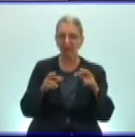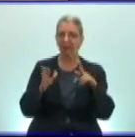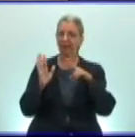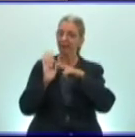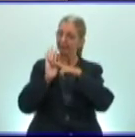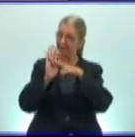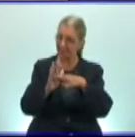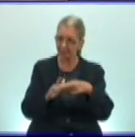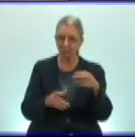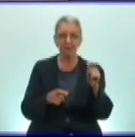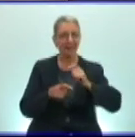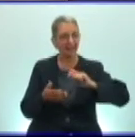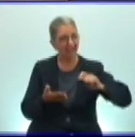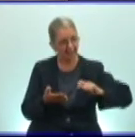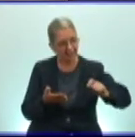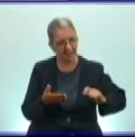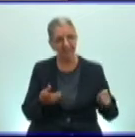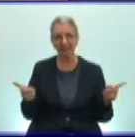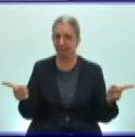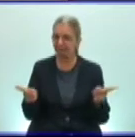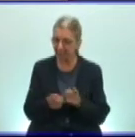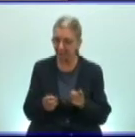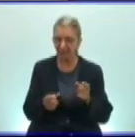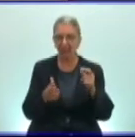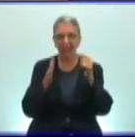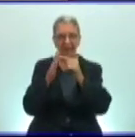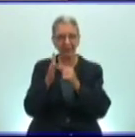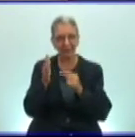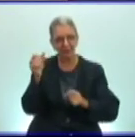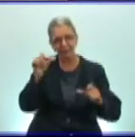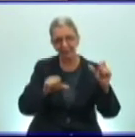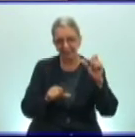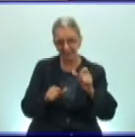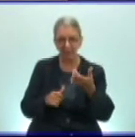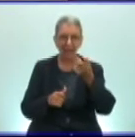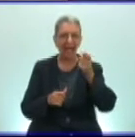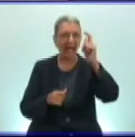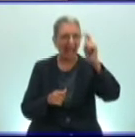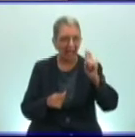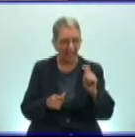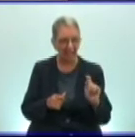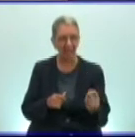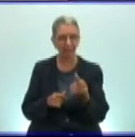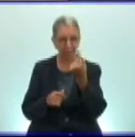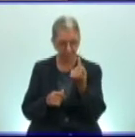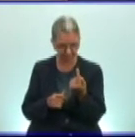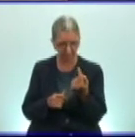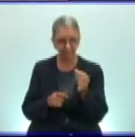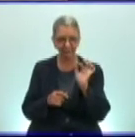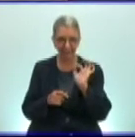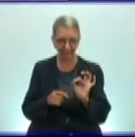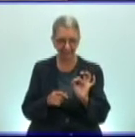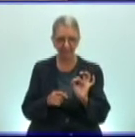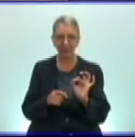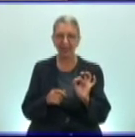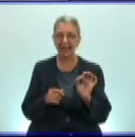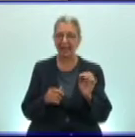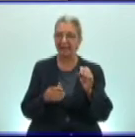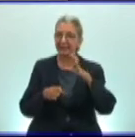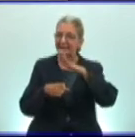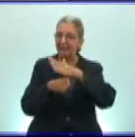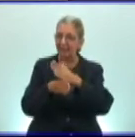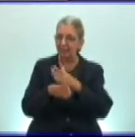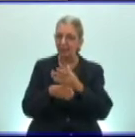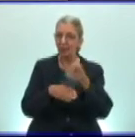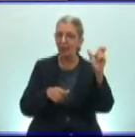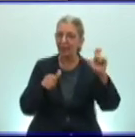escrita y abreviada de un elemento químico y de un átomo de este. Que los símbolos químicos se pueden formar con